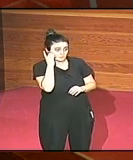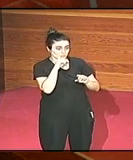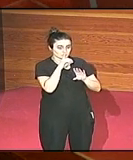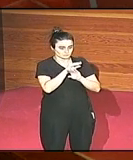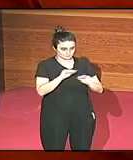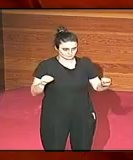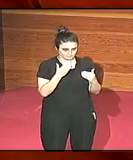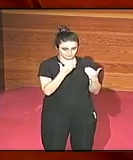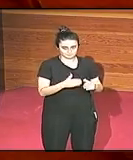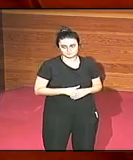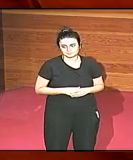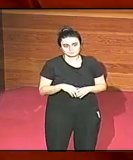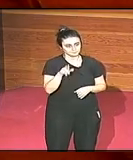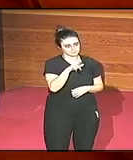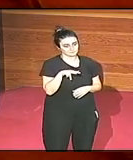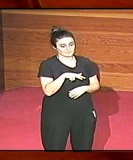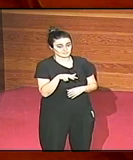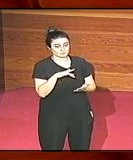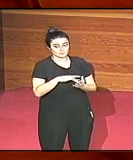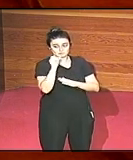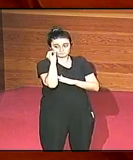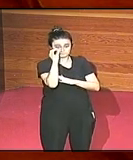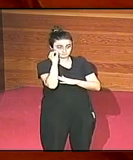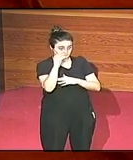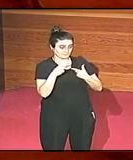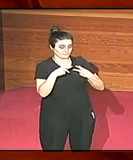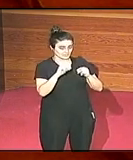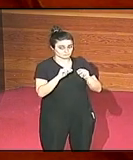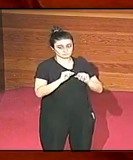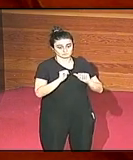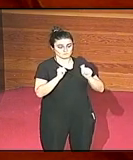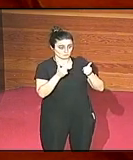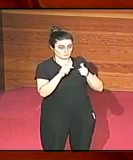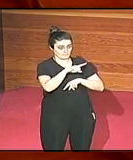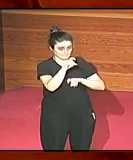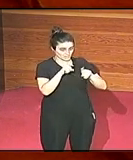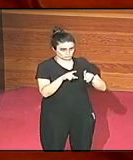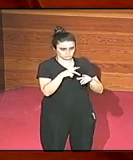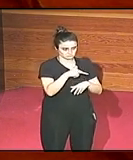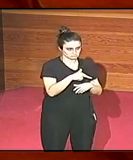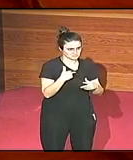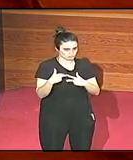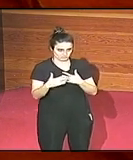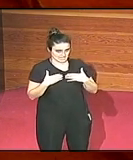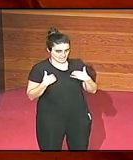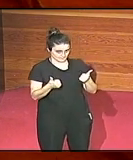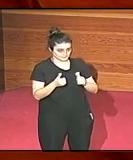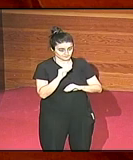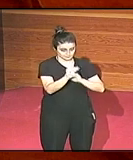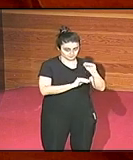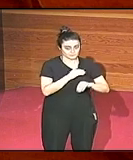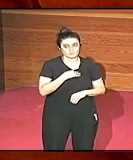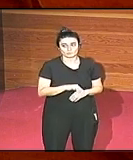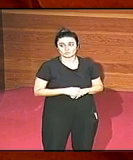eskerrik asko. Decía que después de la conferencia se abrirá un turno de preguntas, que podrán ser en euskera y en castellano, y simplemente,